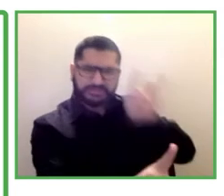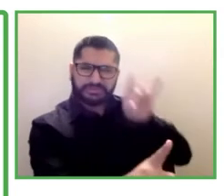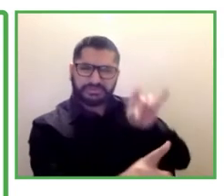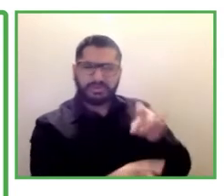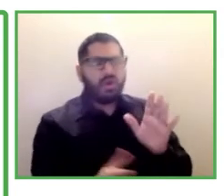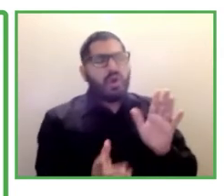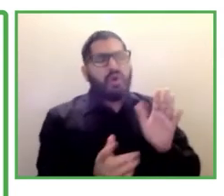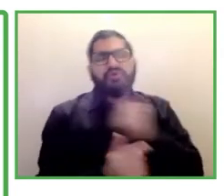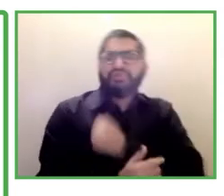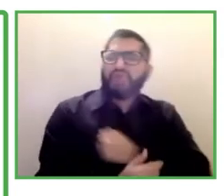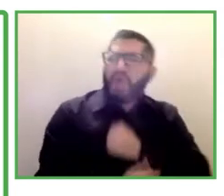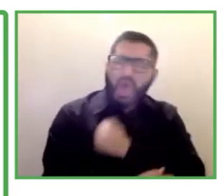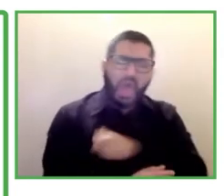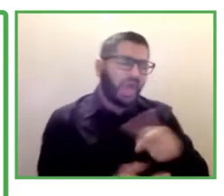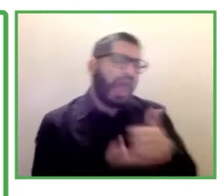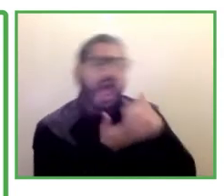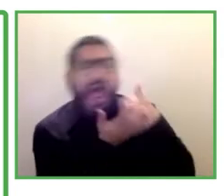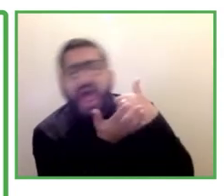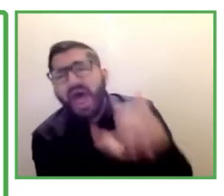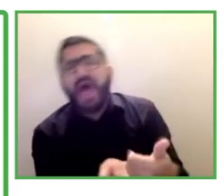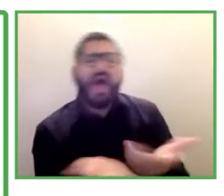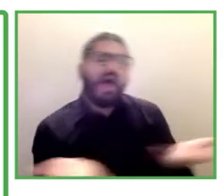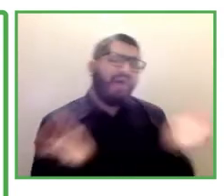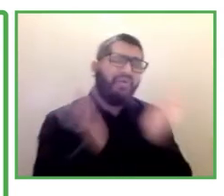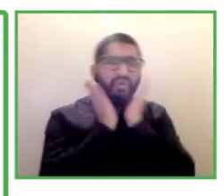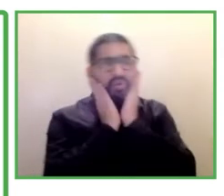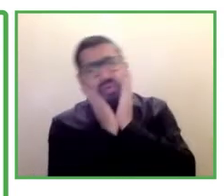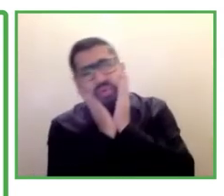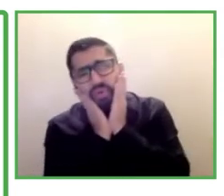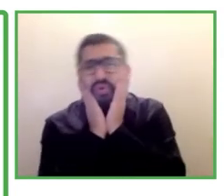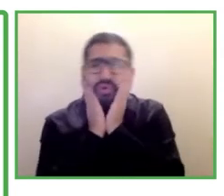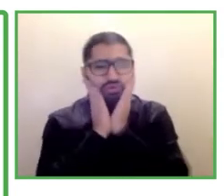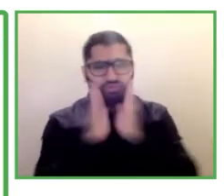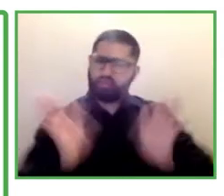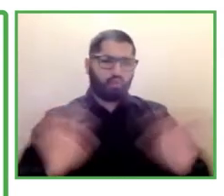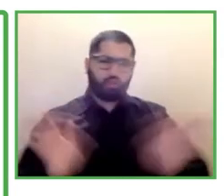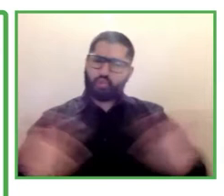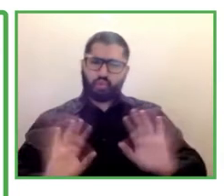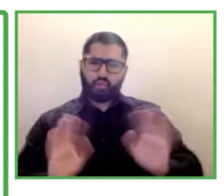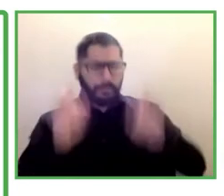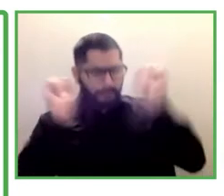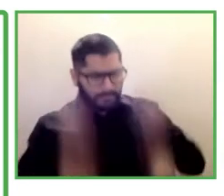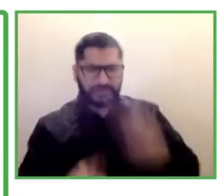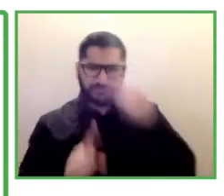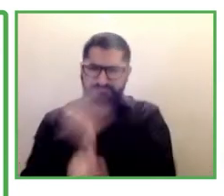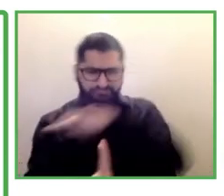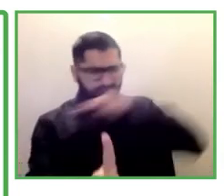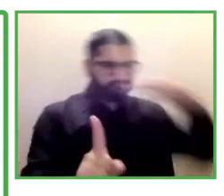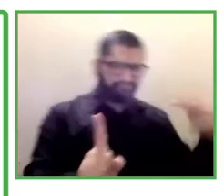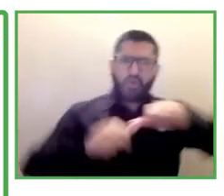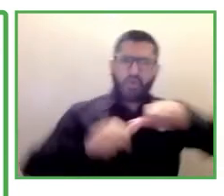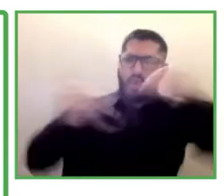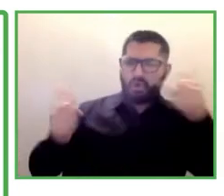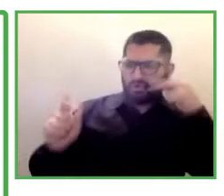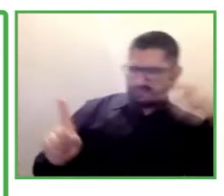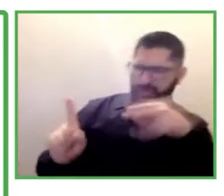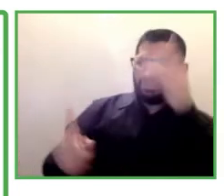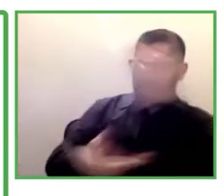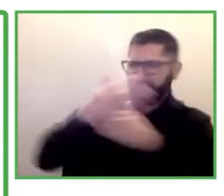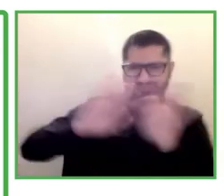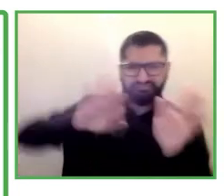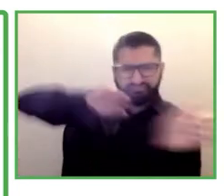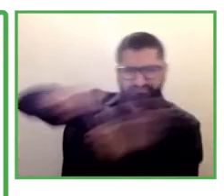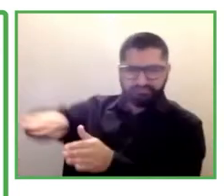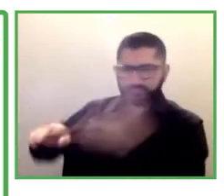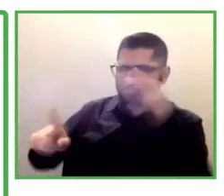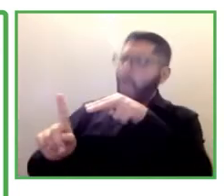calificaciones. Es hacer eso nuestro objetivo. Solo reclutar a alguien